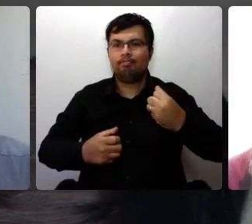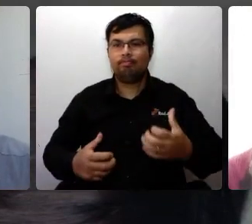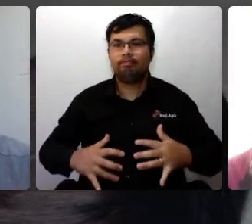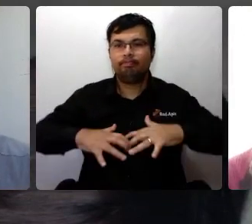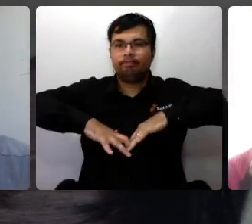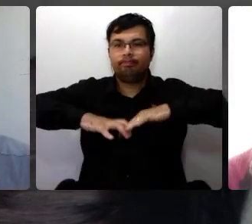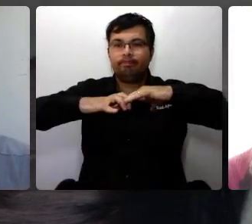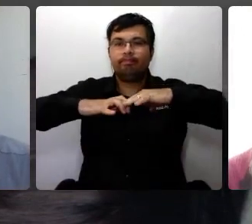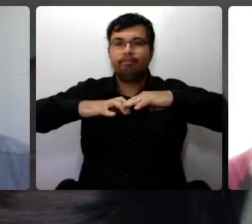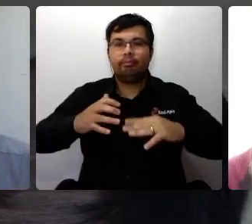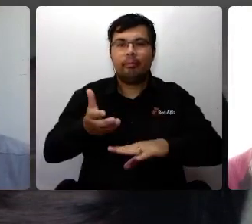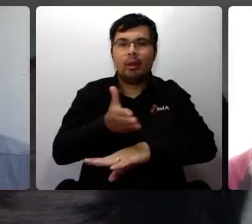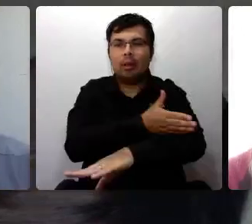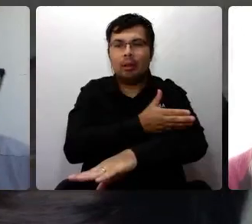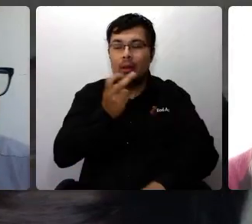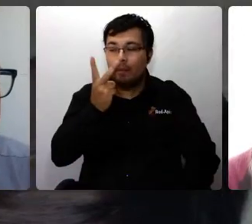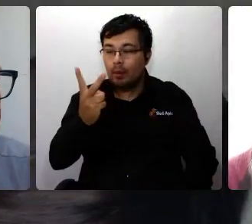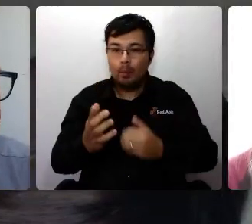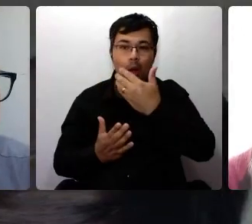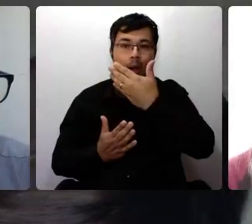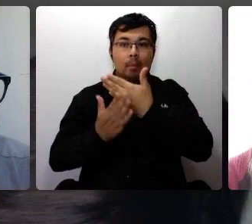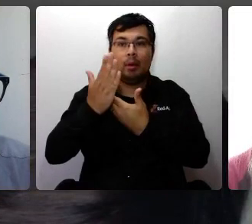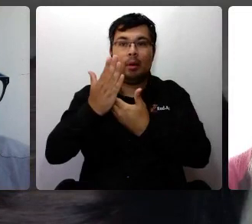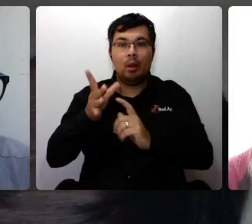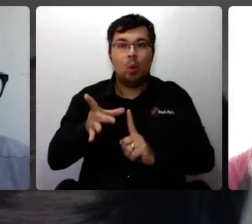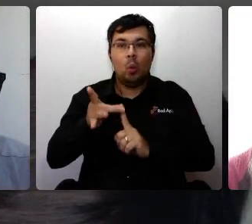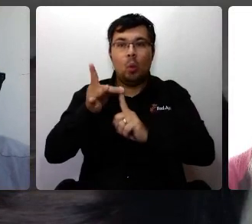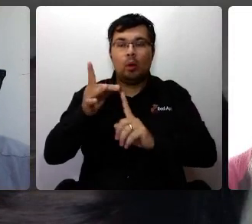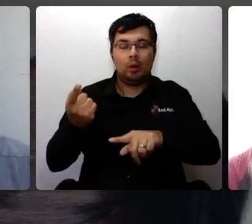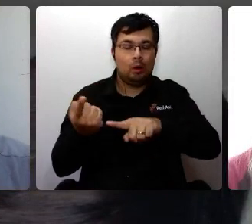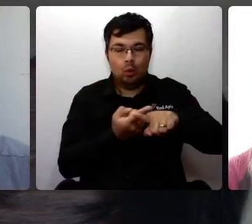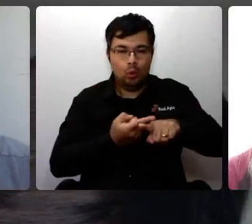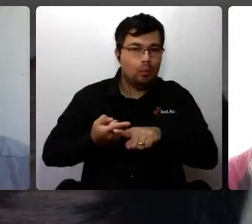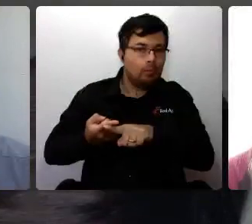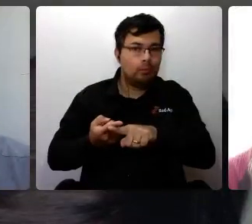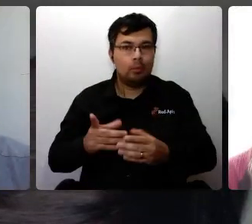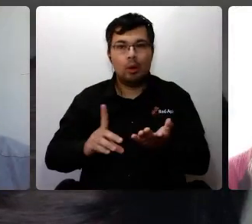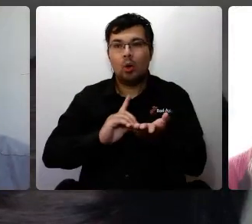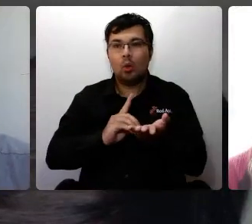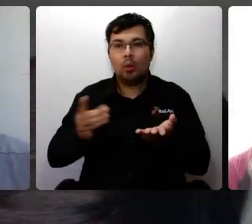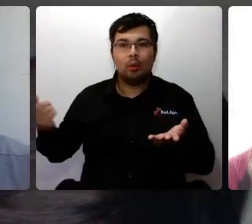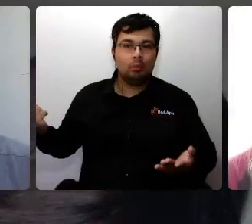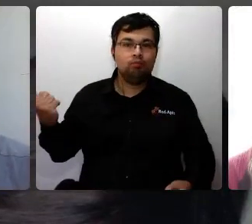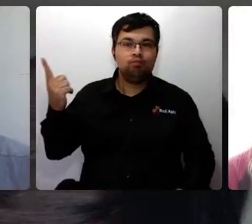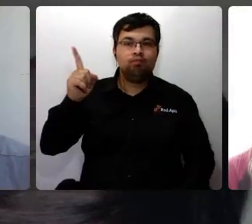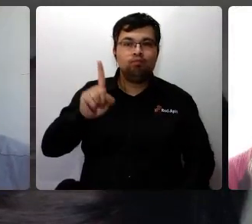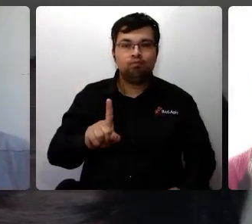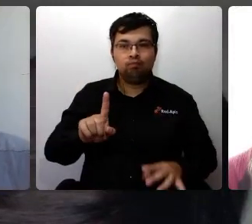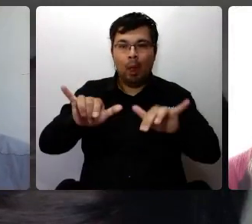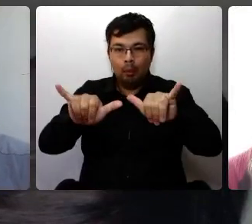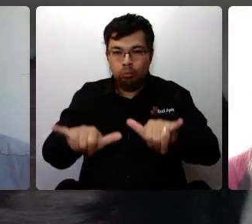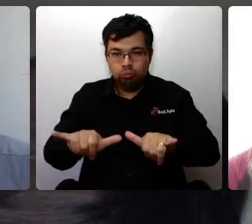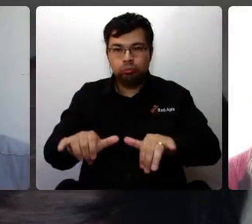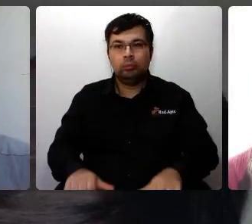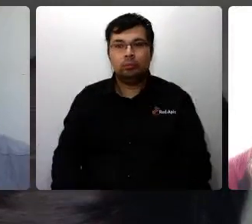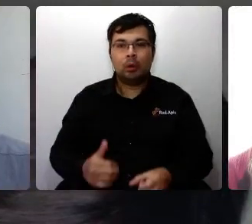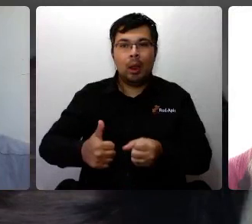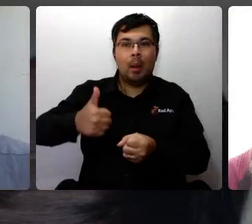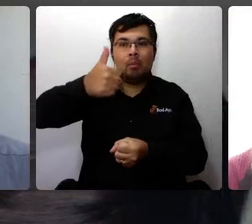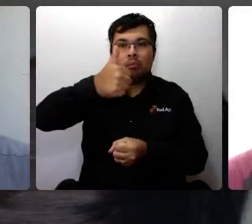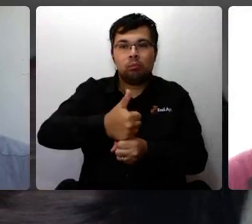complemento con lo que veíamos en la mañana, no solamente porque, y lo vamos a conversar durante la sesión, lo digital vino para instalarse de forma abrupta con